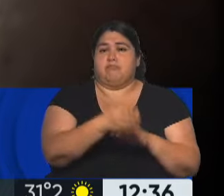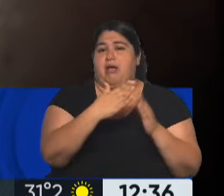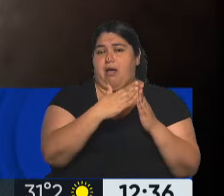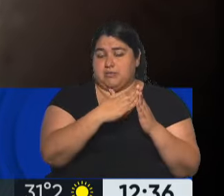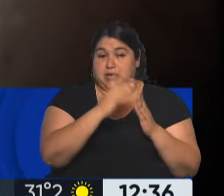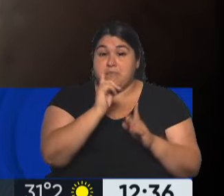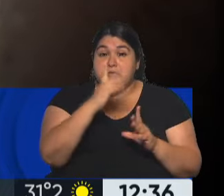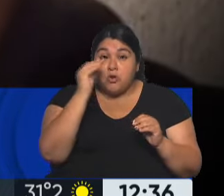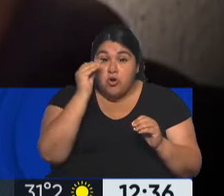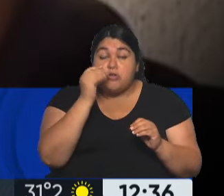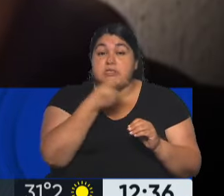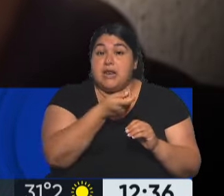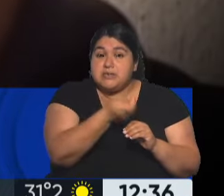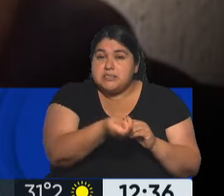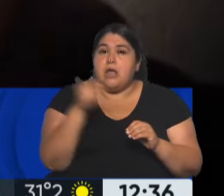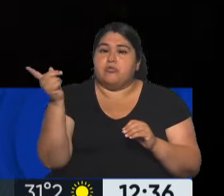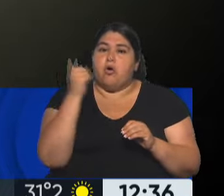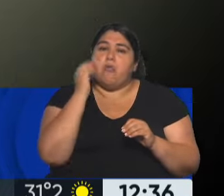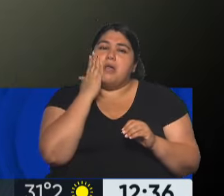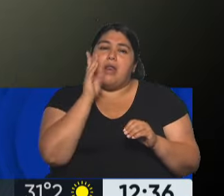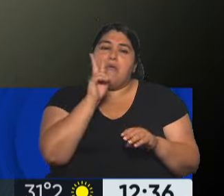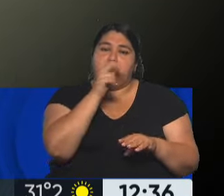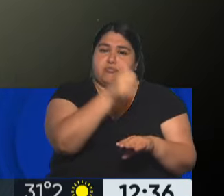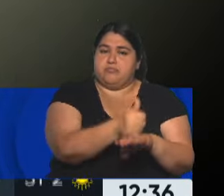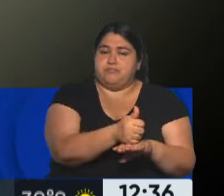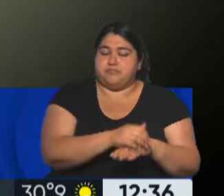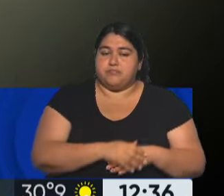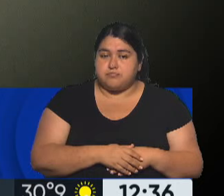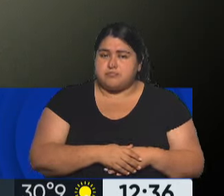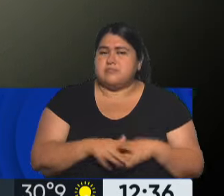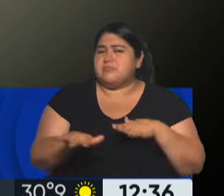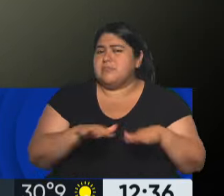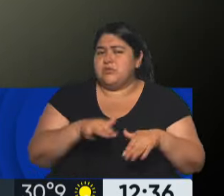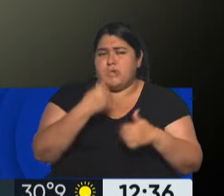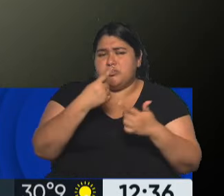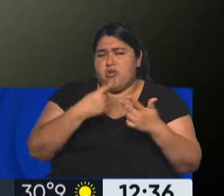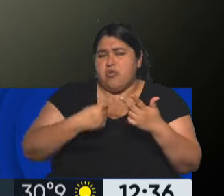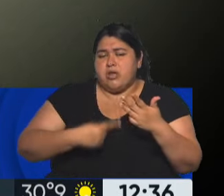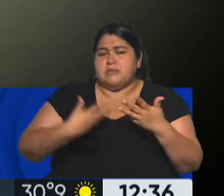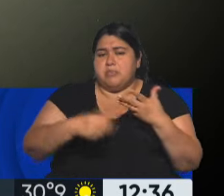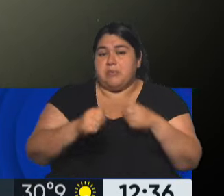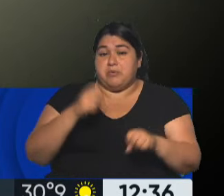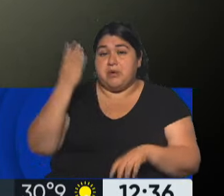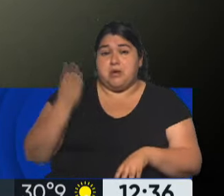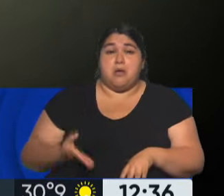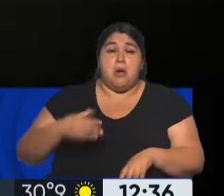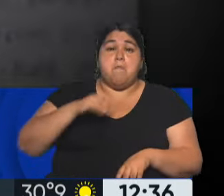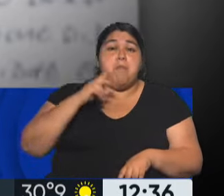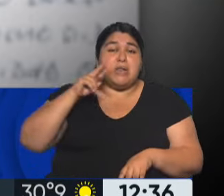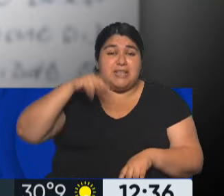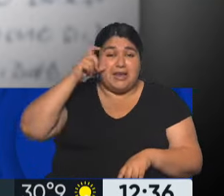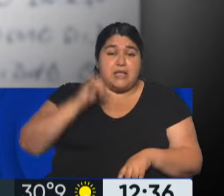la noche del crimen. Van a salir muchísimas circunstancias que van a demostrar justamente que Martínez no tiene nada que ver con